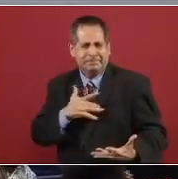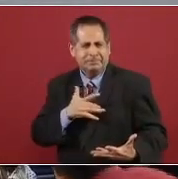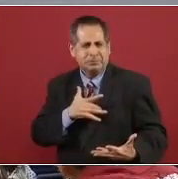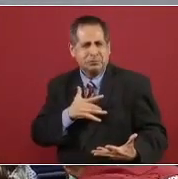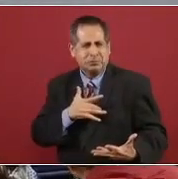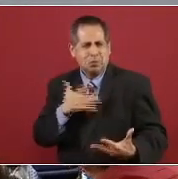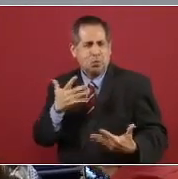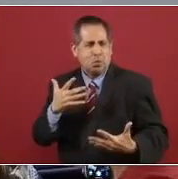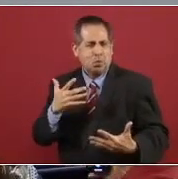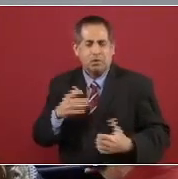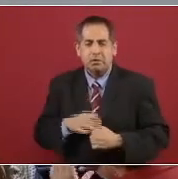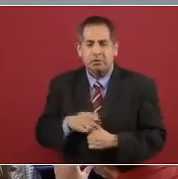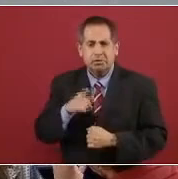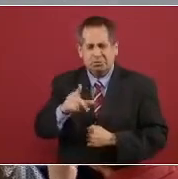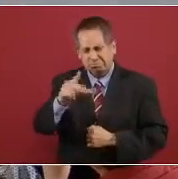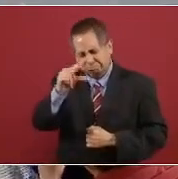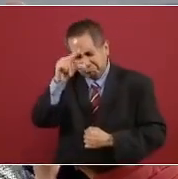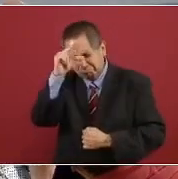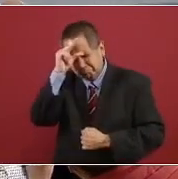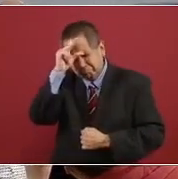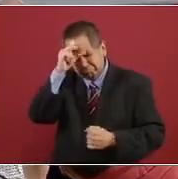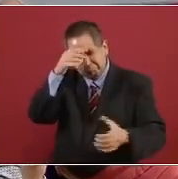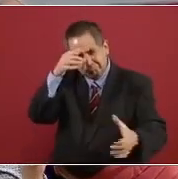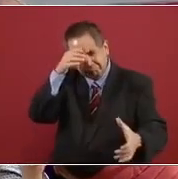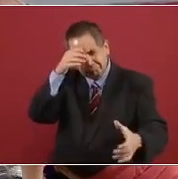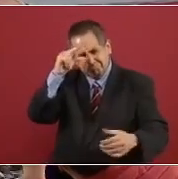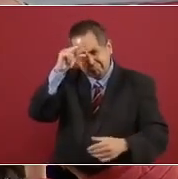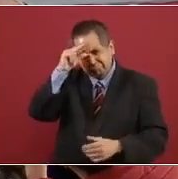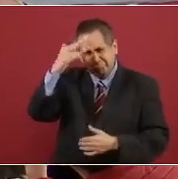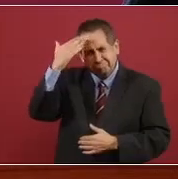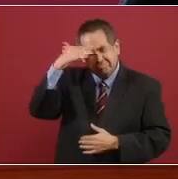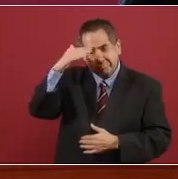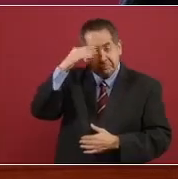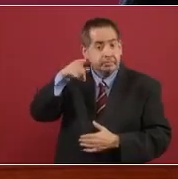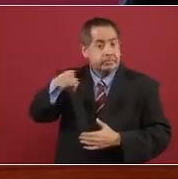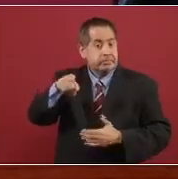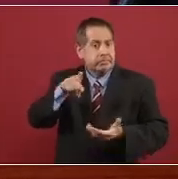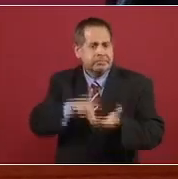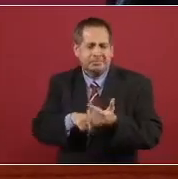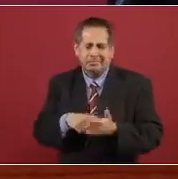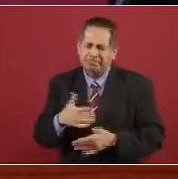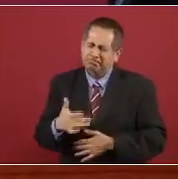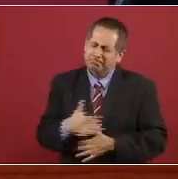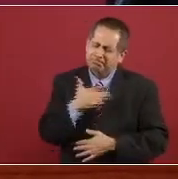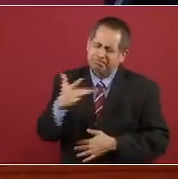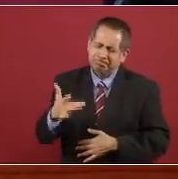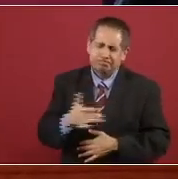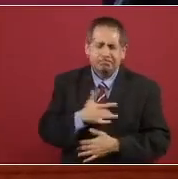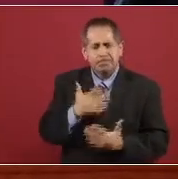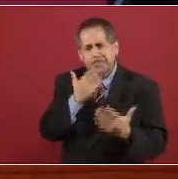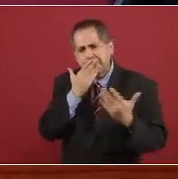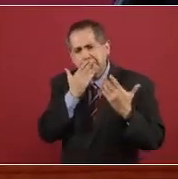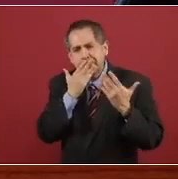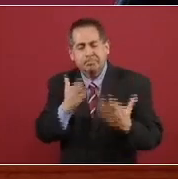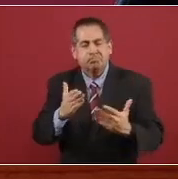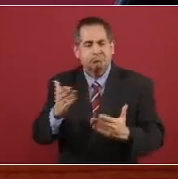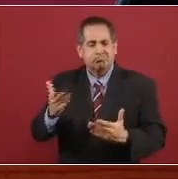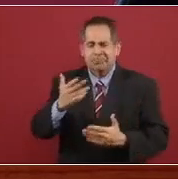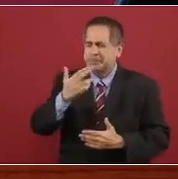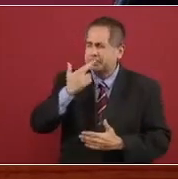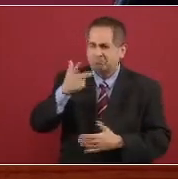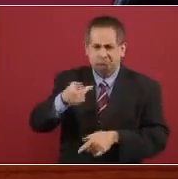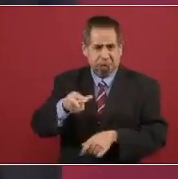además de su inteligencia, está llena de buenos sentimientos. Es la que